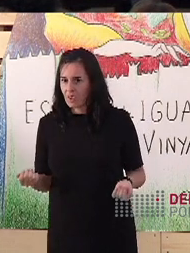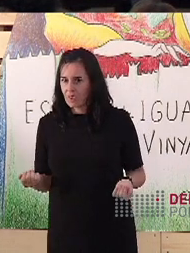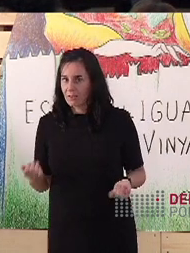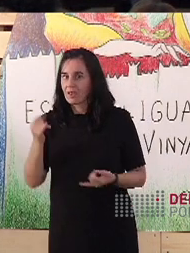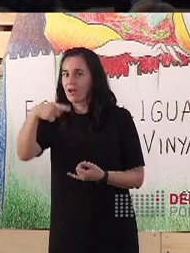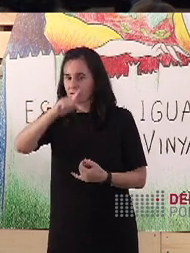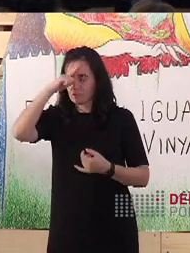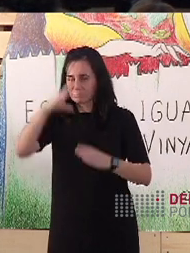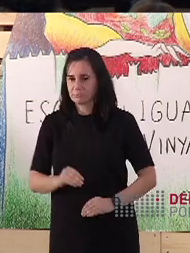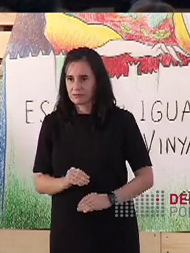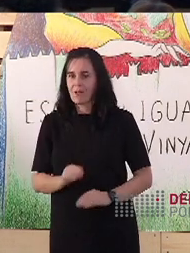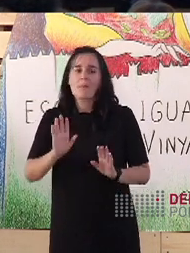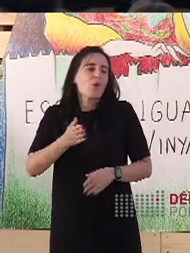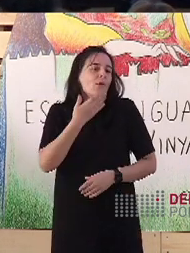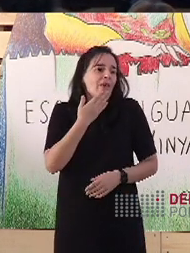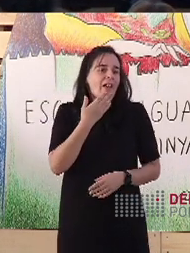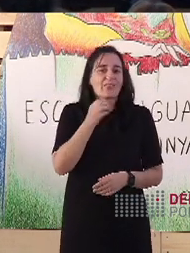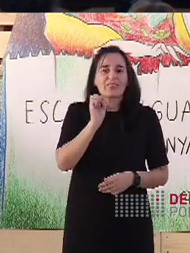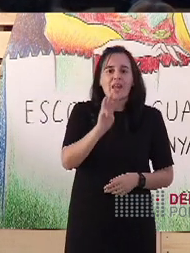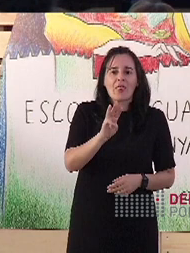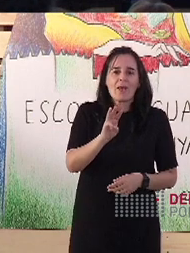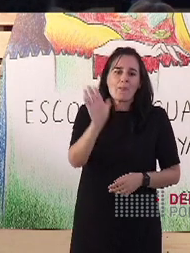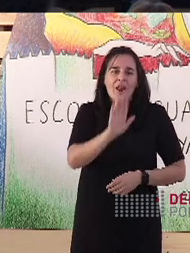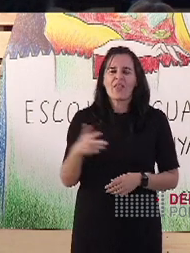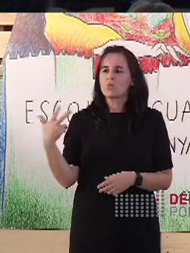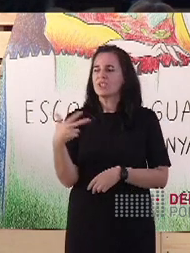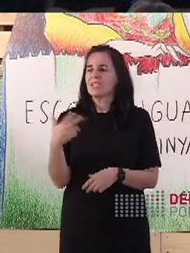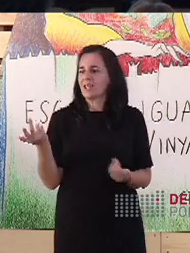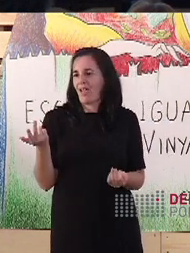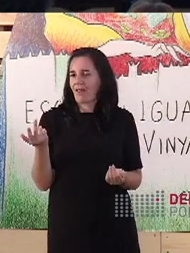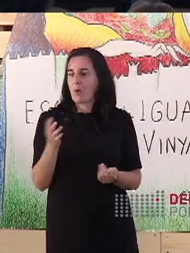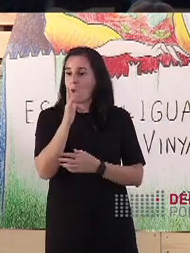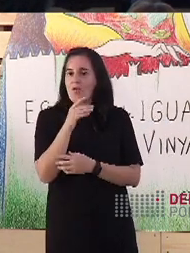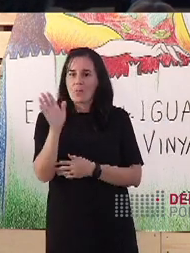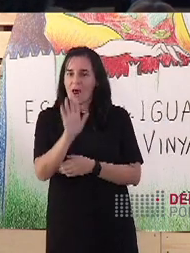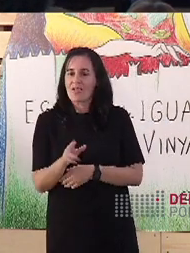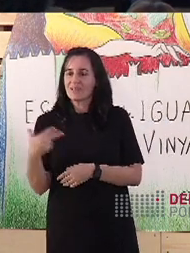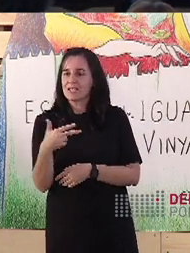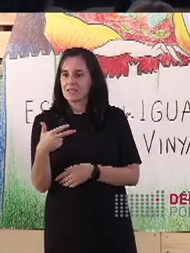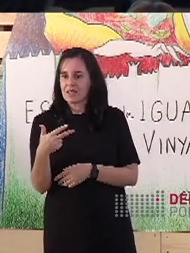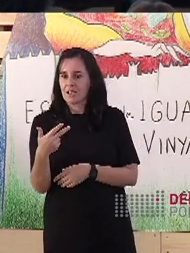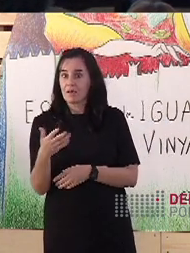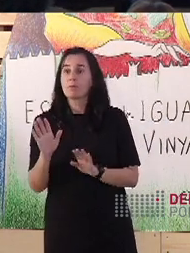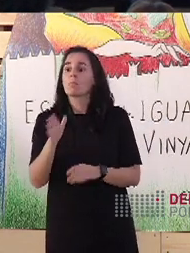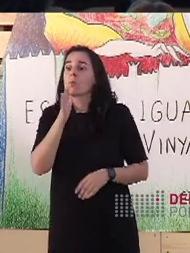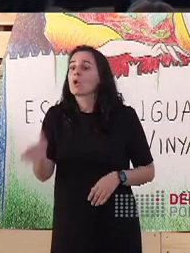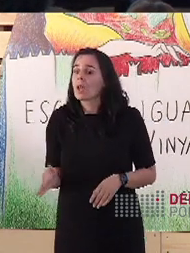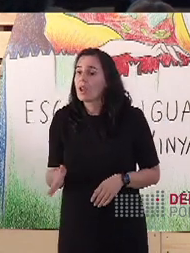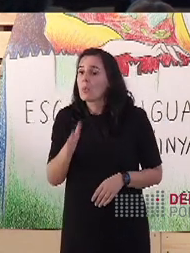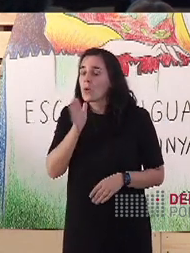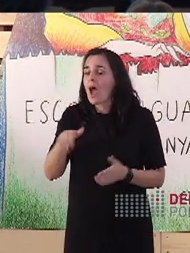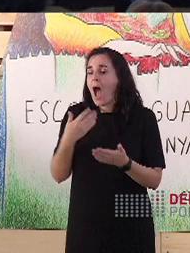los chavales de 13 años les parece un chiste que nos violen, ¿no? Y les parece un chiste, ¿por qué? Porque incluso en el caso de la manada,